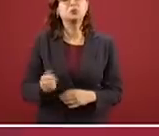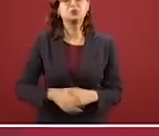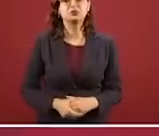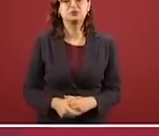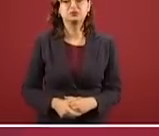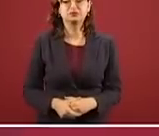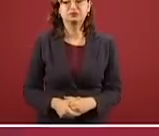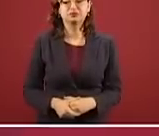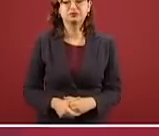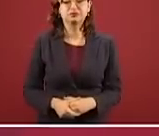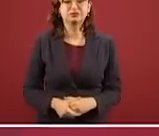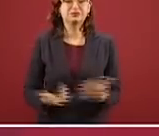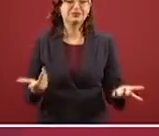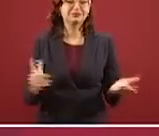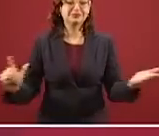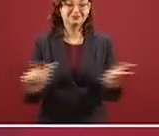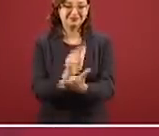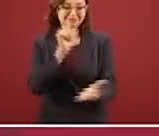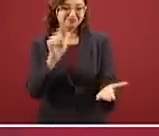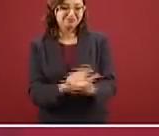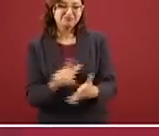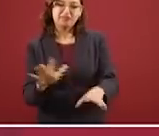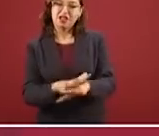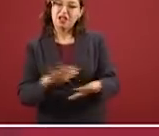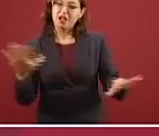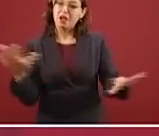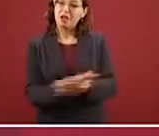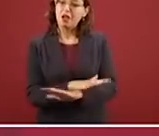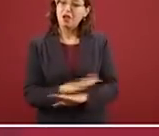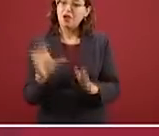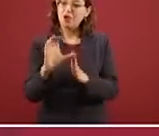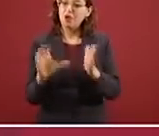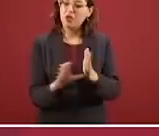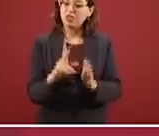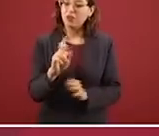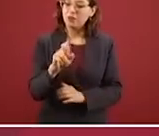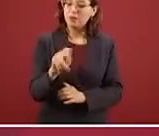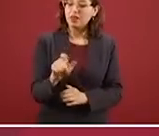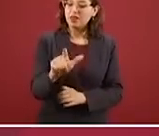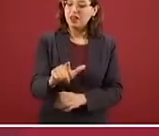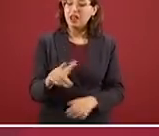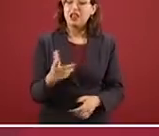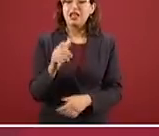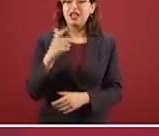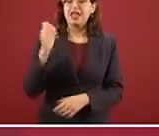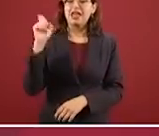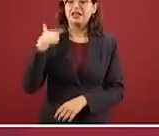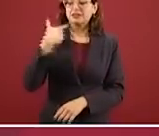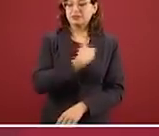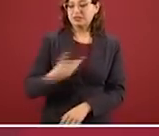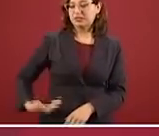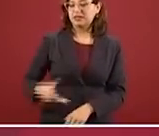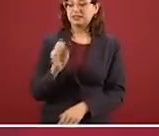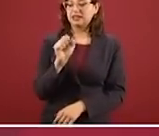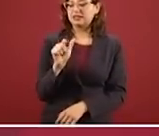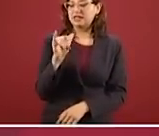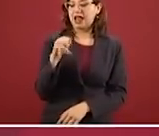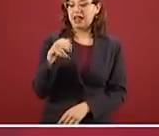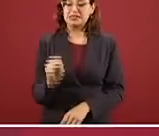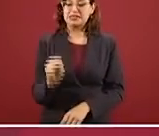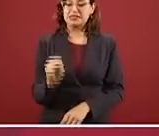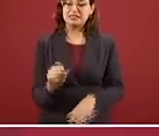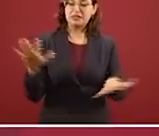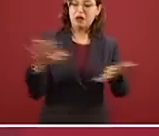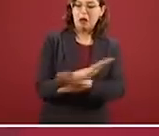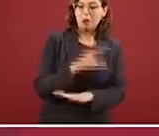que habían modificado el Código Penal durante el gobierno de Salinas para que no se